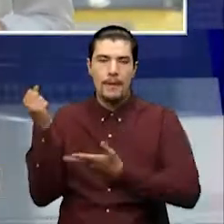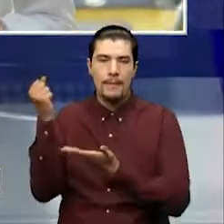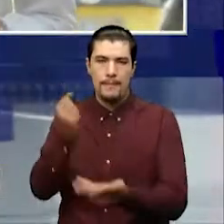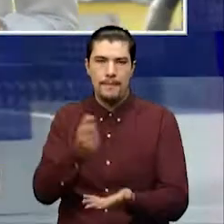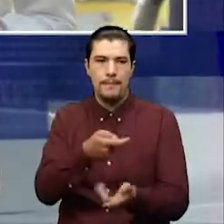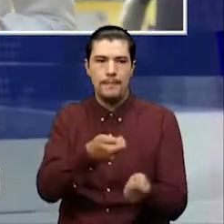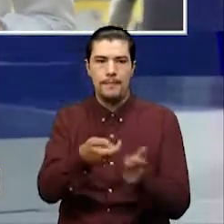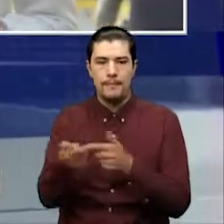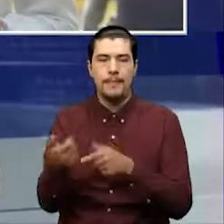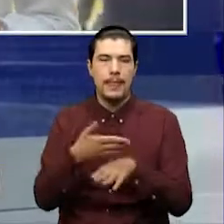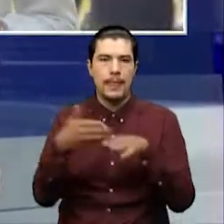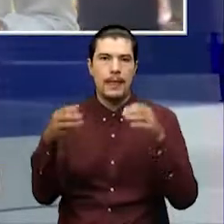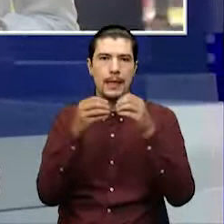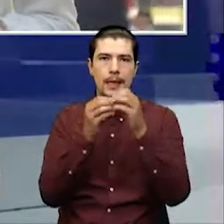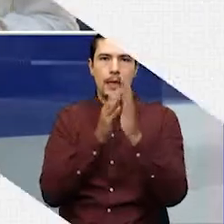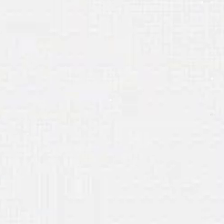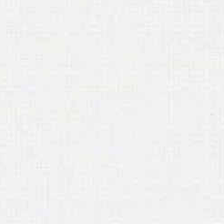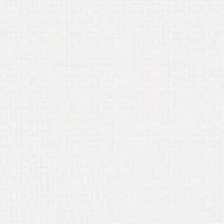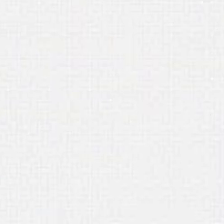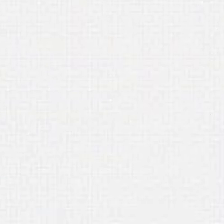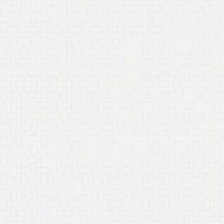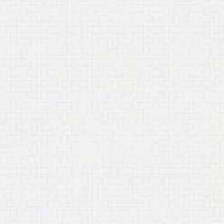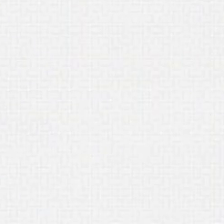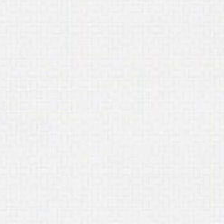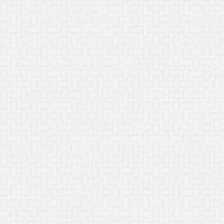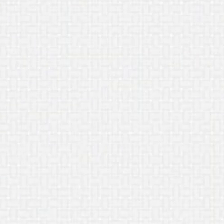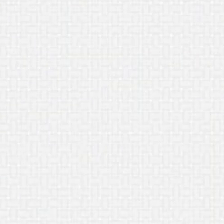compañeros sigue en el estudio feliz